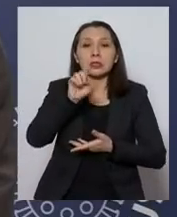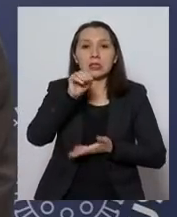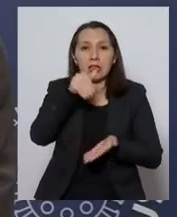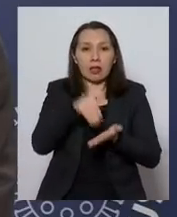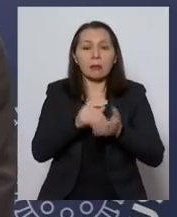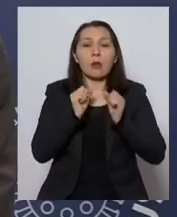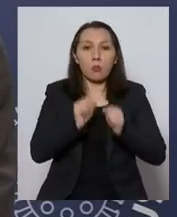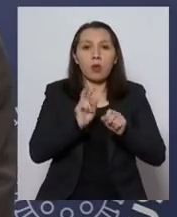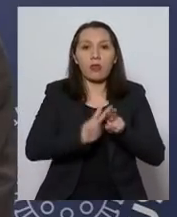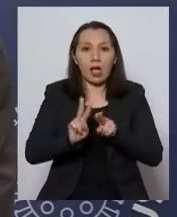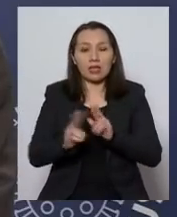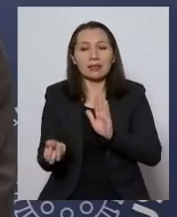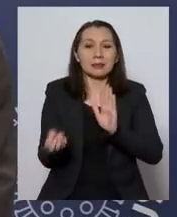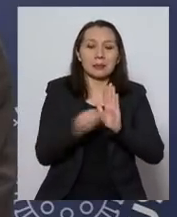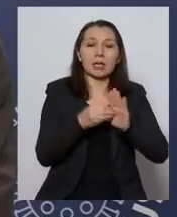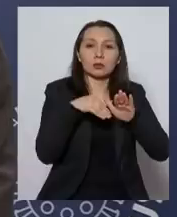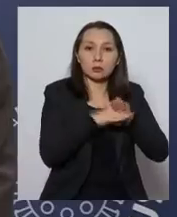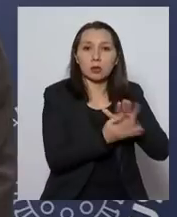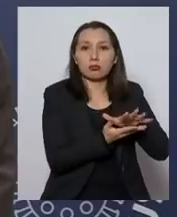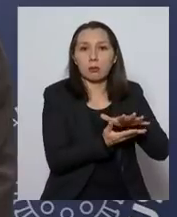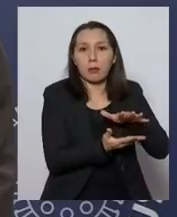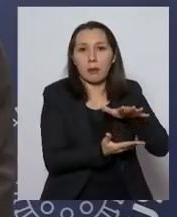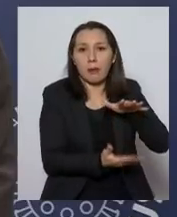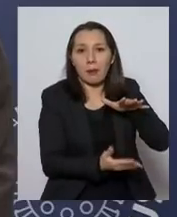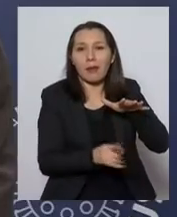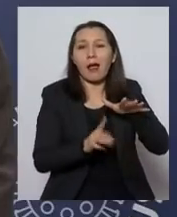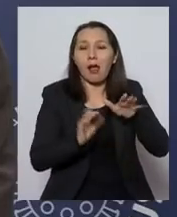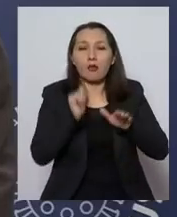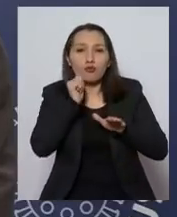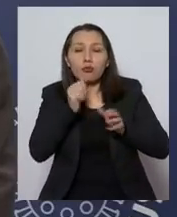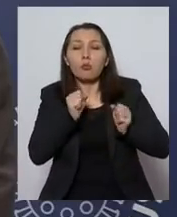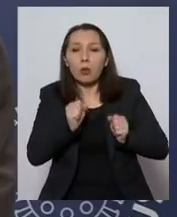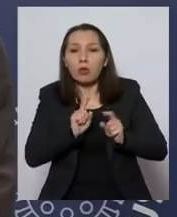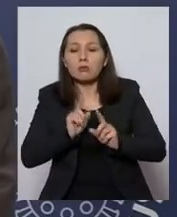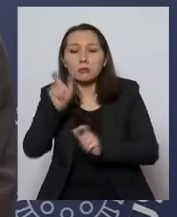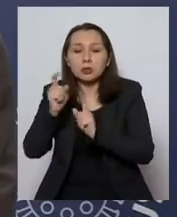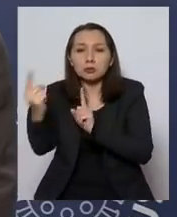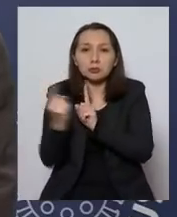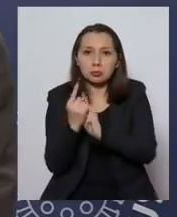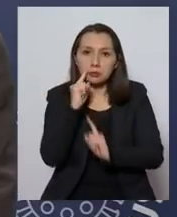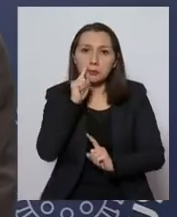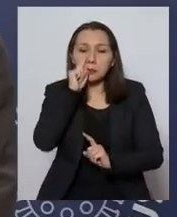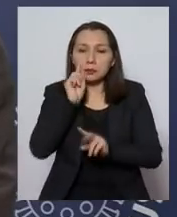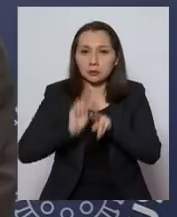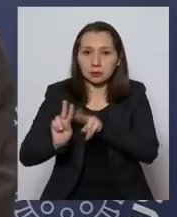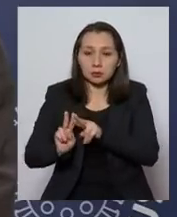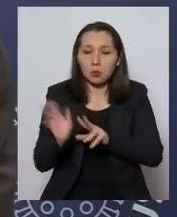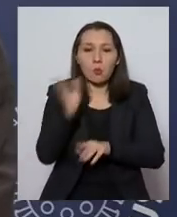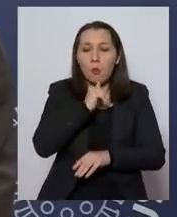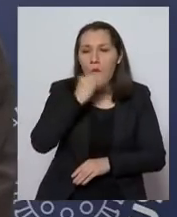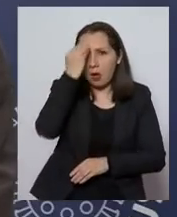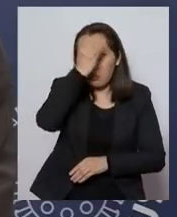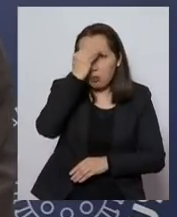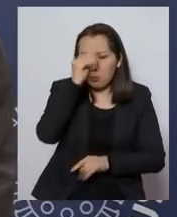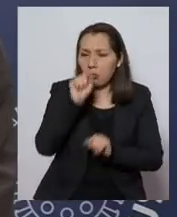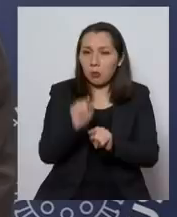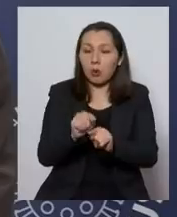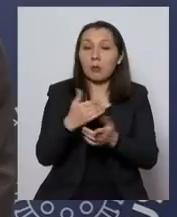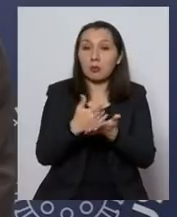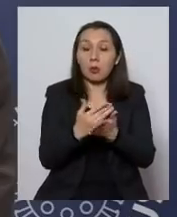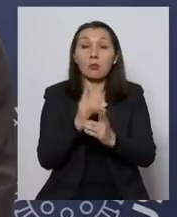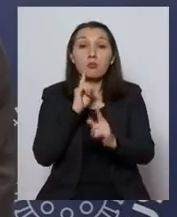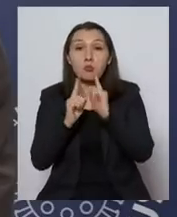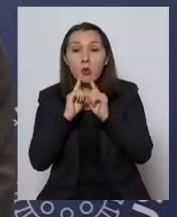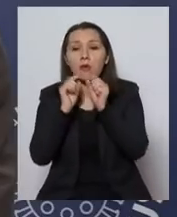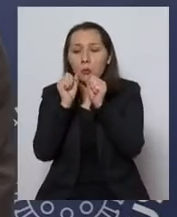70.000 adicionales, y en ese sentido no tenemos preocupación en la línea de que la estrategia de